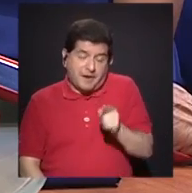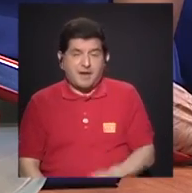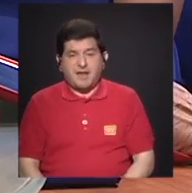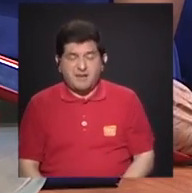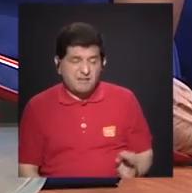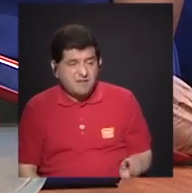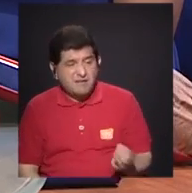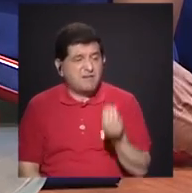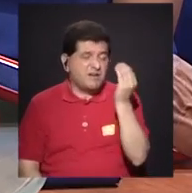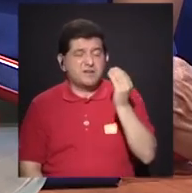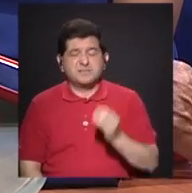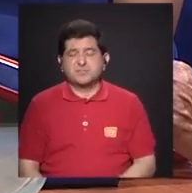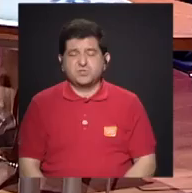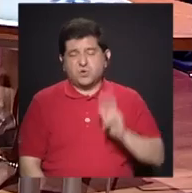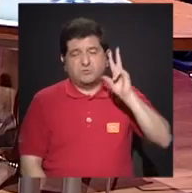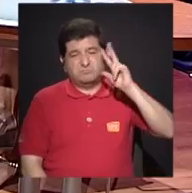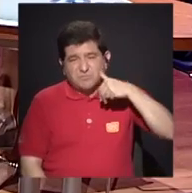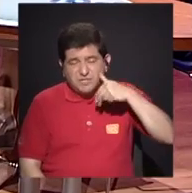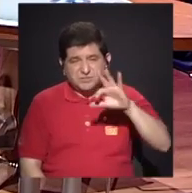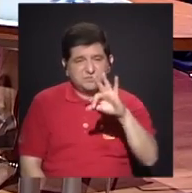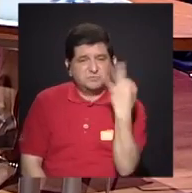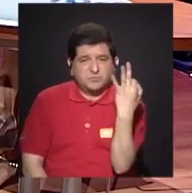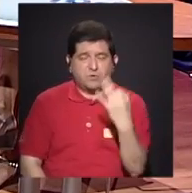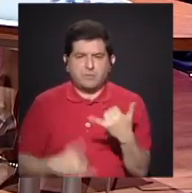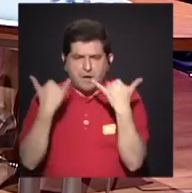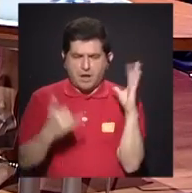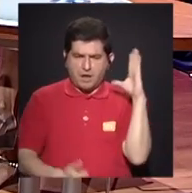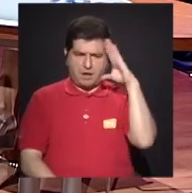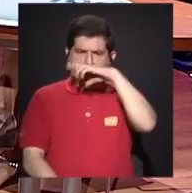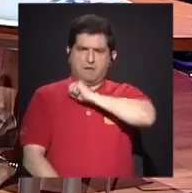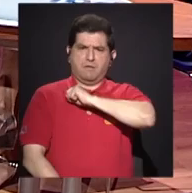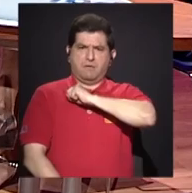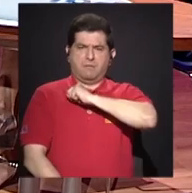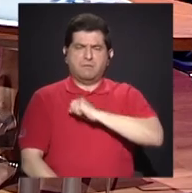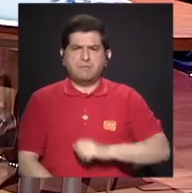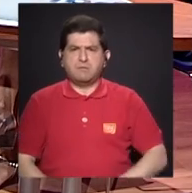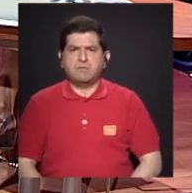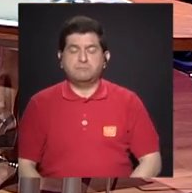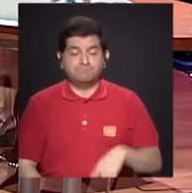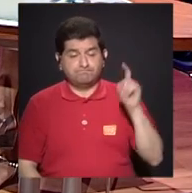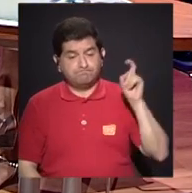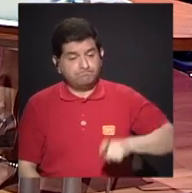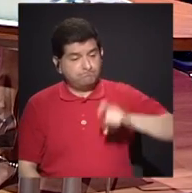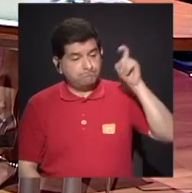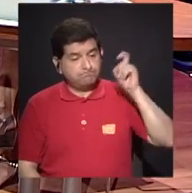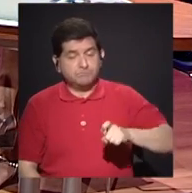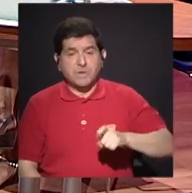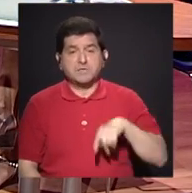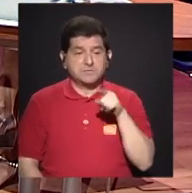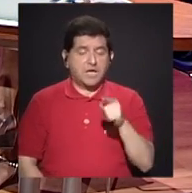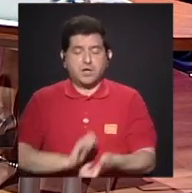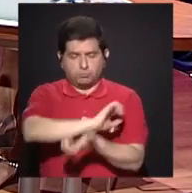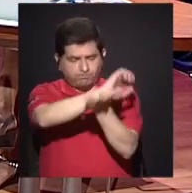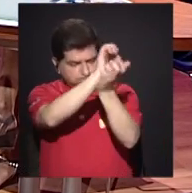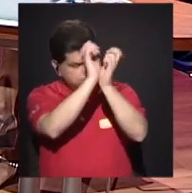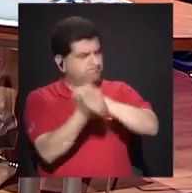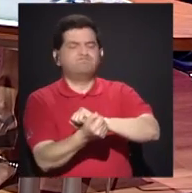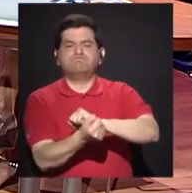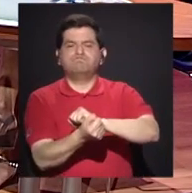criado más bien bajo el machismo, y ahora se da cuenta que era necesario para él hacer ese